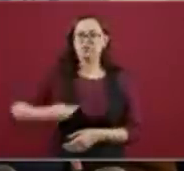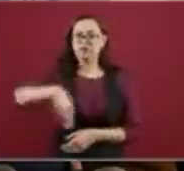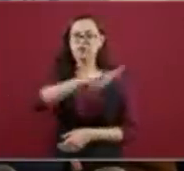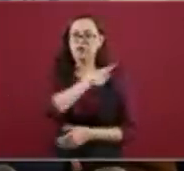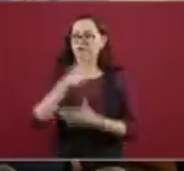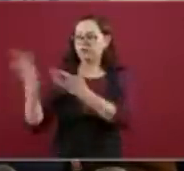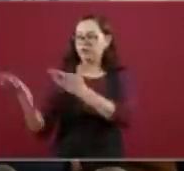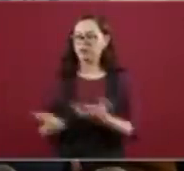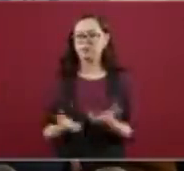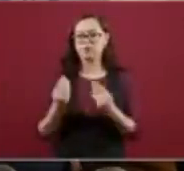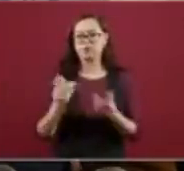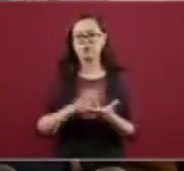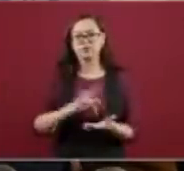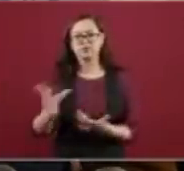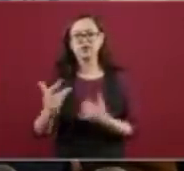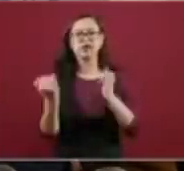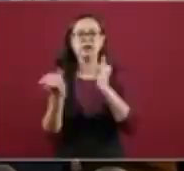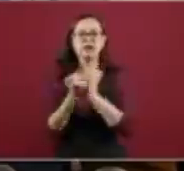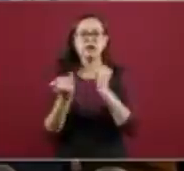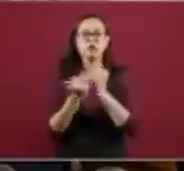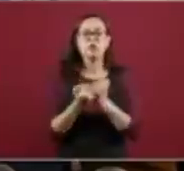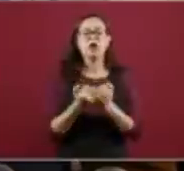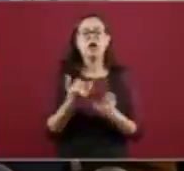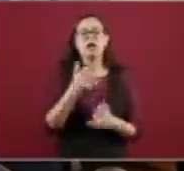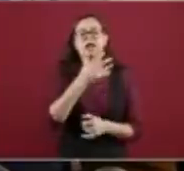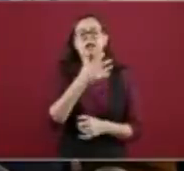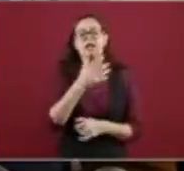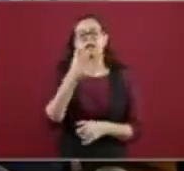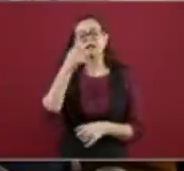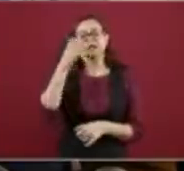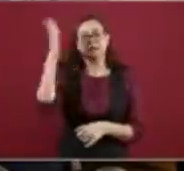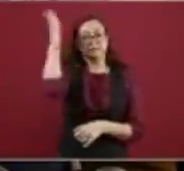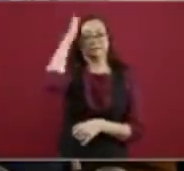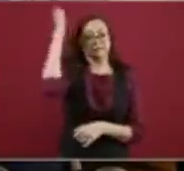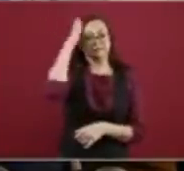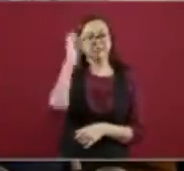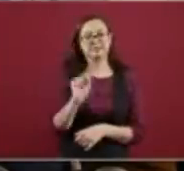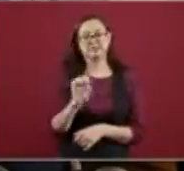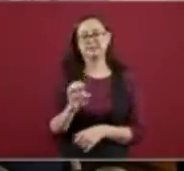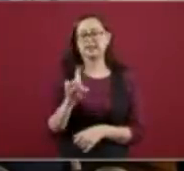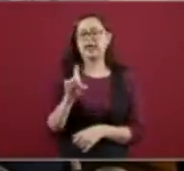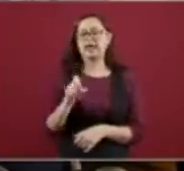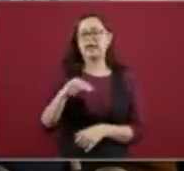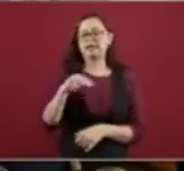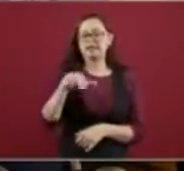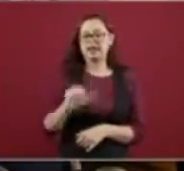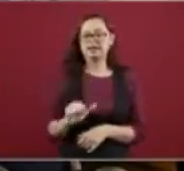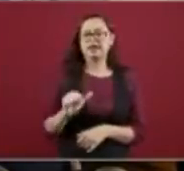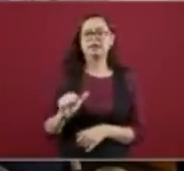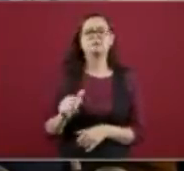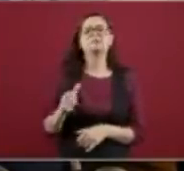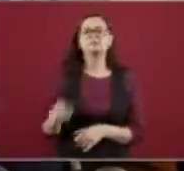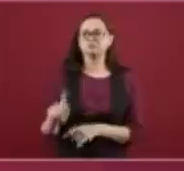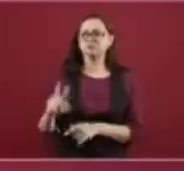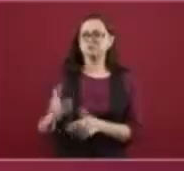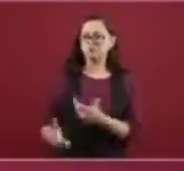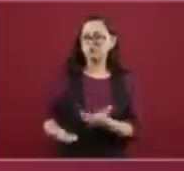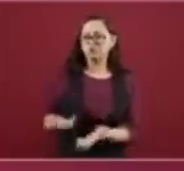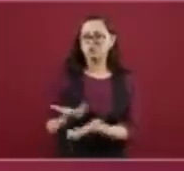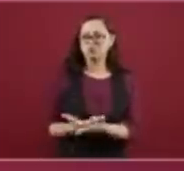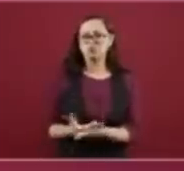gracias, Claudia, del secretario de la Defensa, quien ha sido desde el inicio de esta propuesta